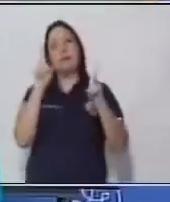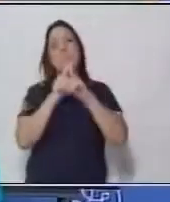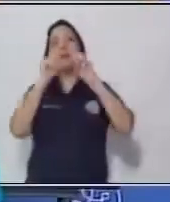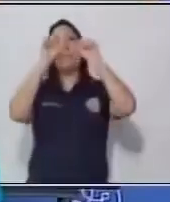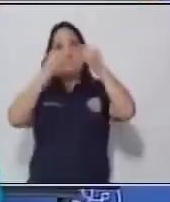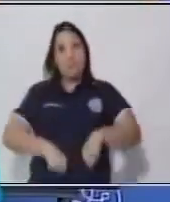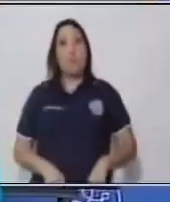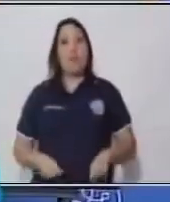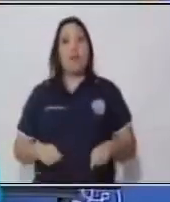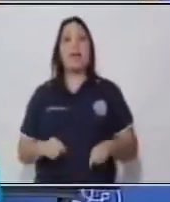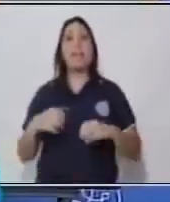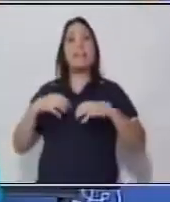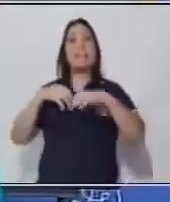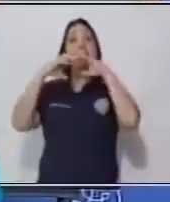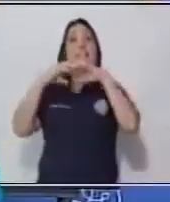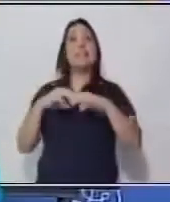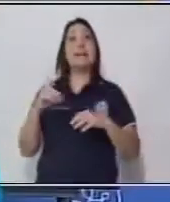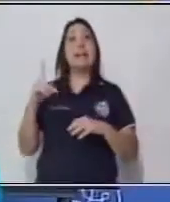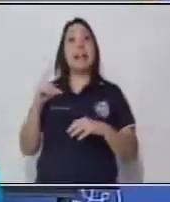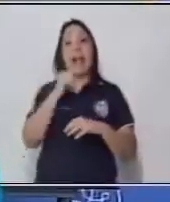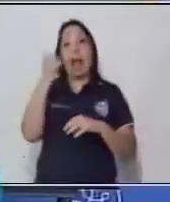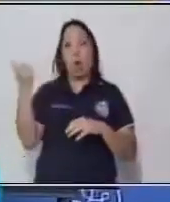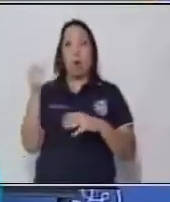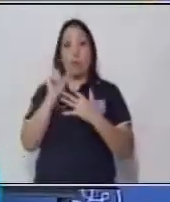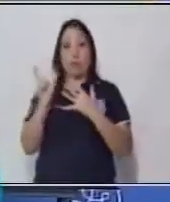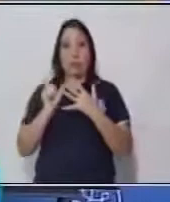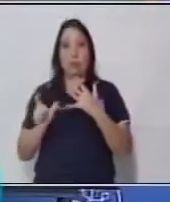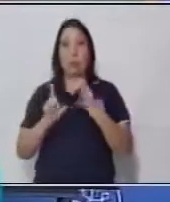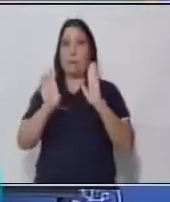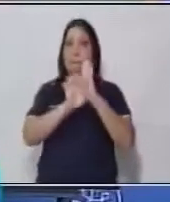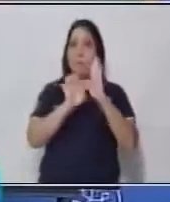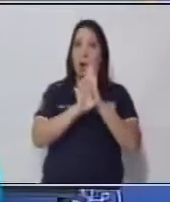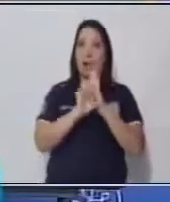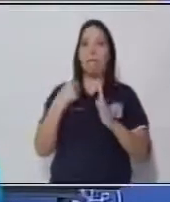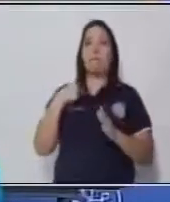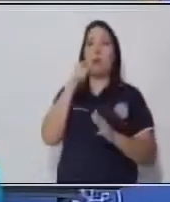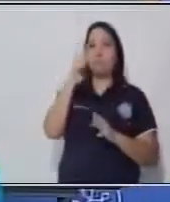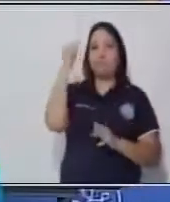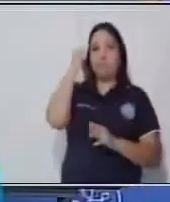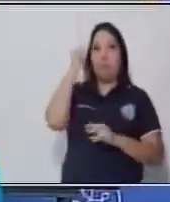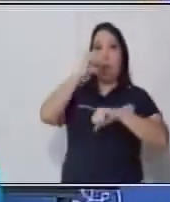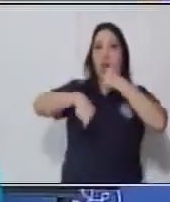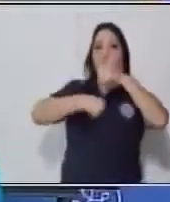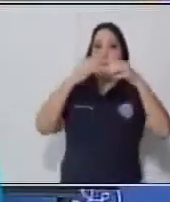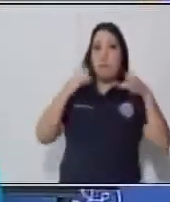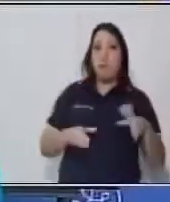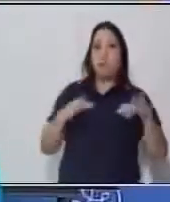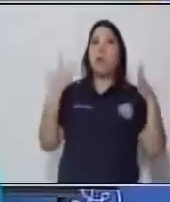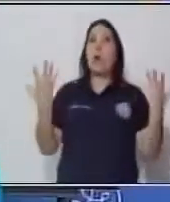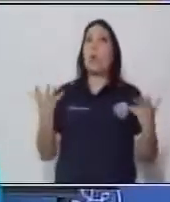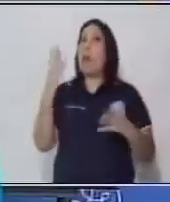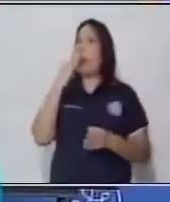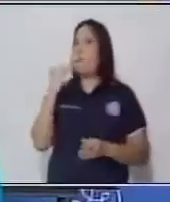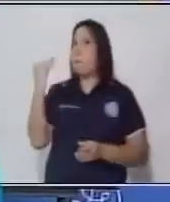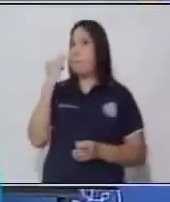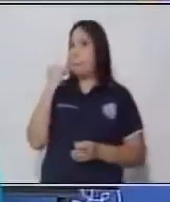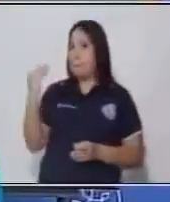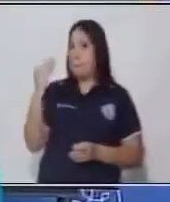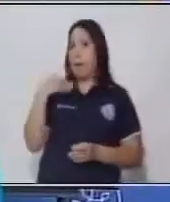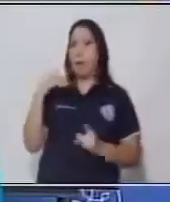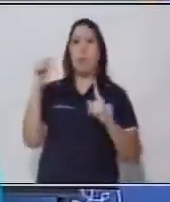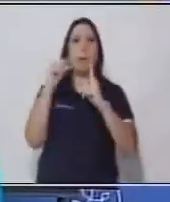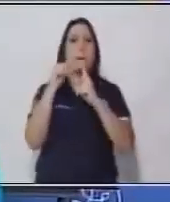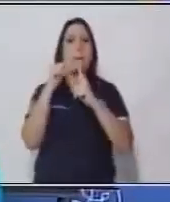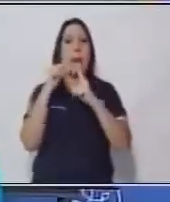puede crear esto. Por ejemplo, si tenemos una fruta como por ejemplo el mango, ¿qué